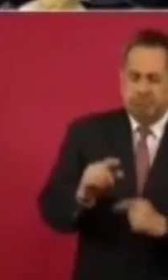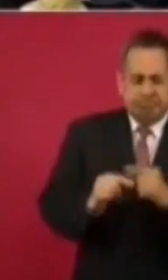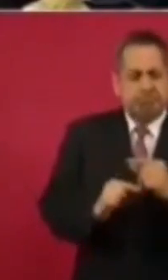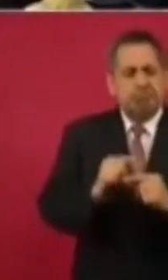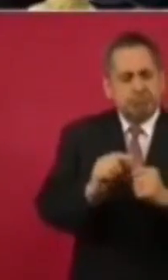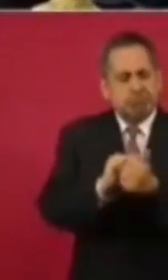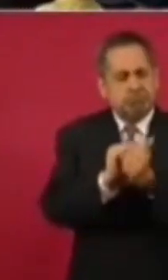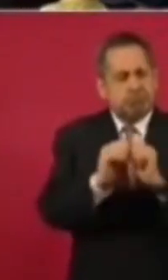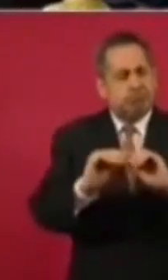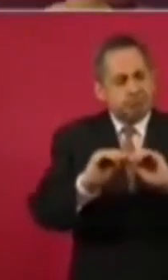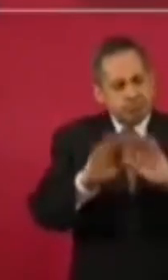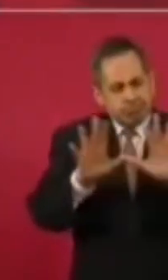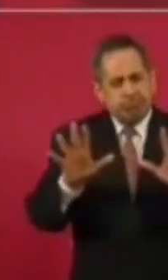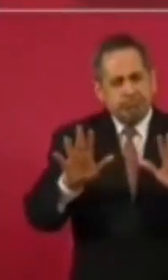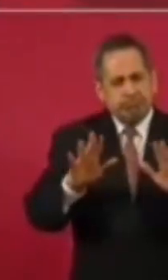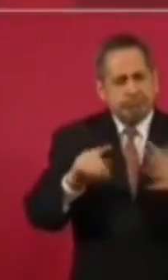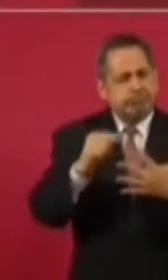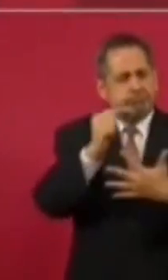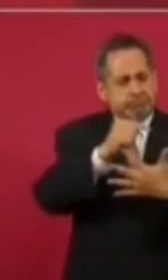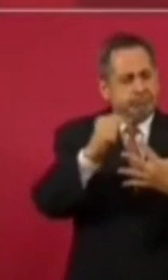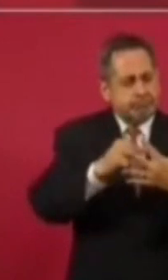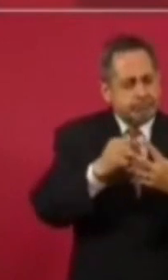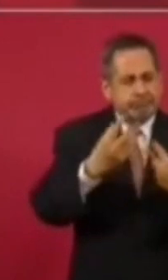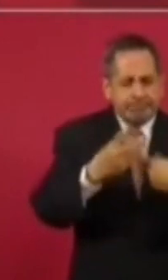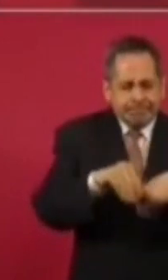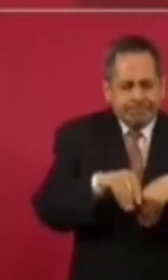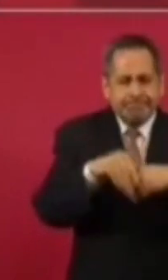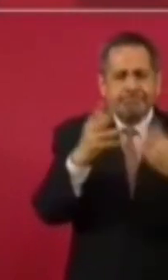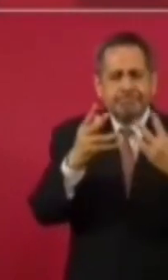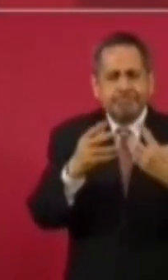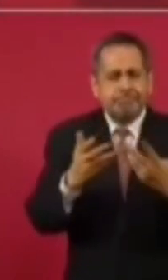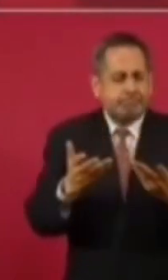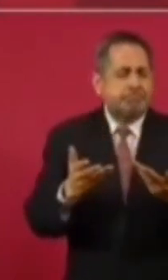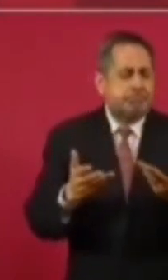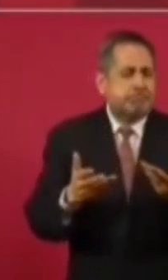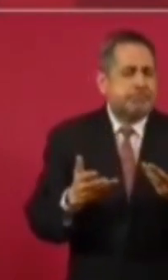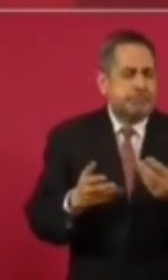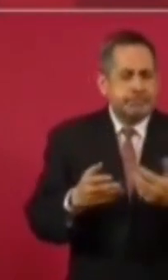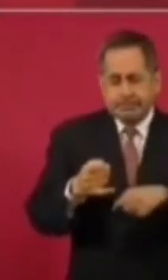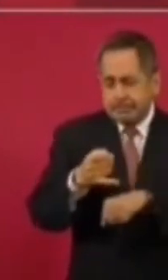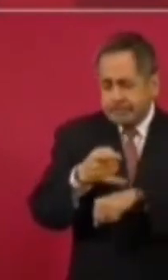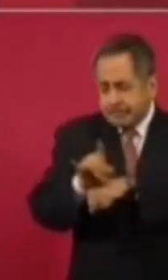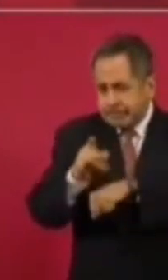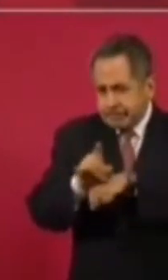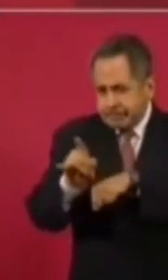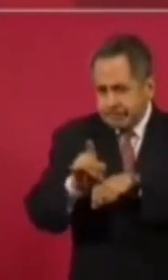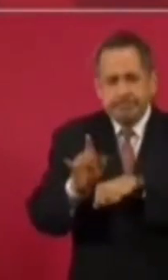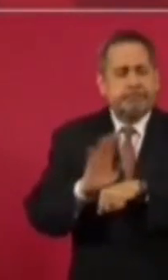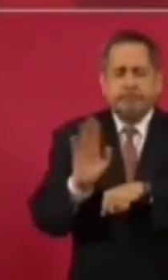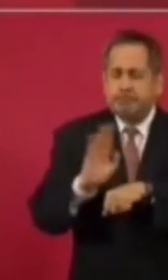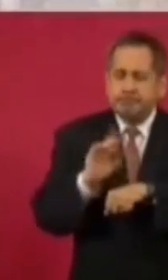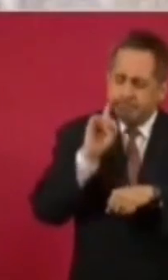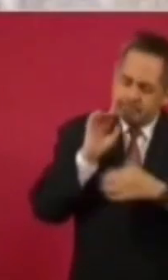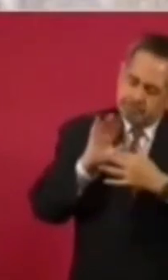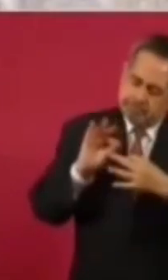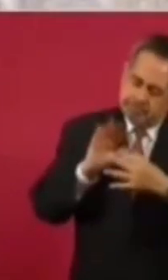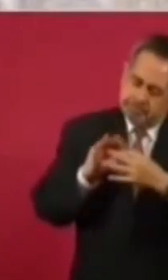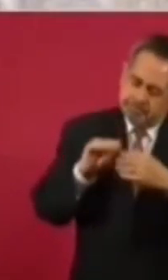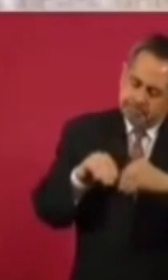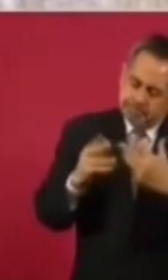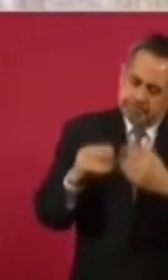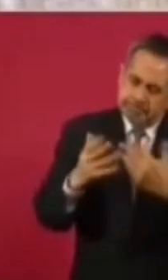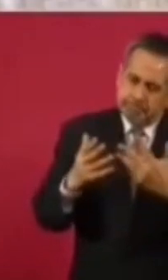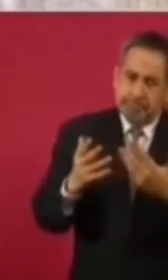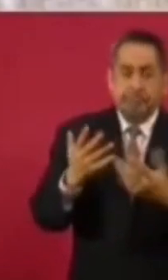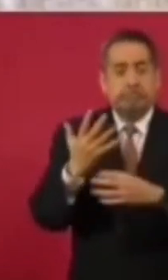El líder del PAN en el Senado afirmó que las anomalías que encontró la Auditoría Superior de la Federación por más de 21 mil